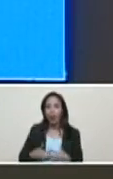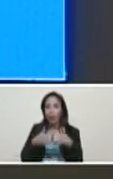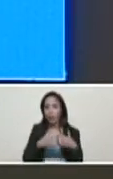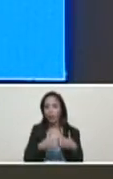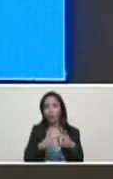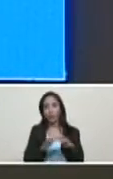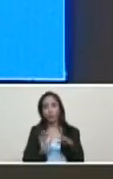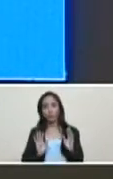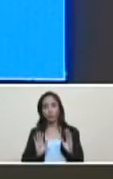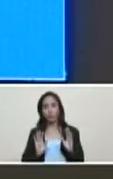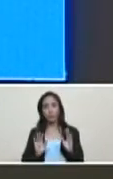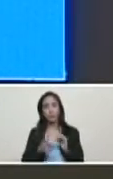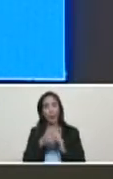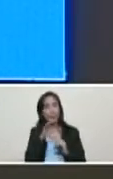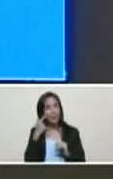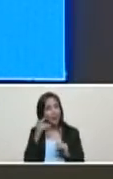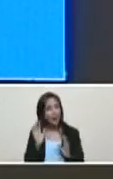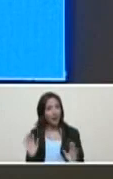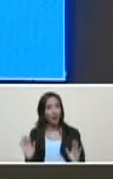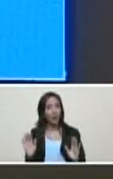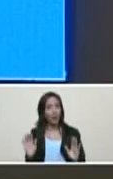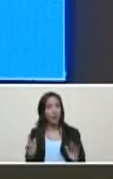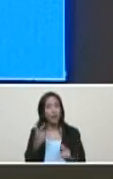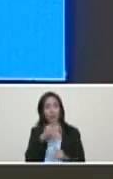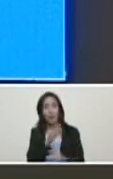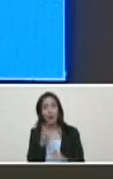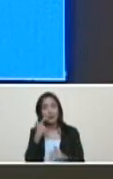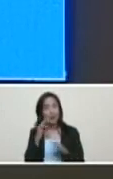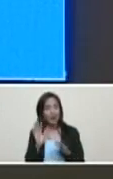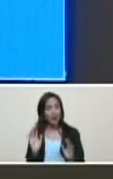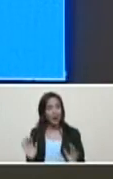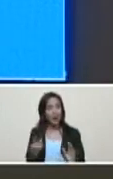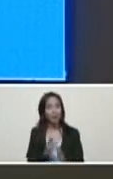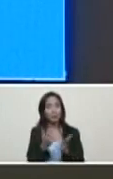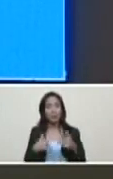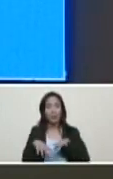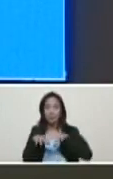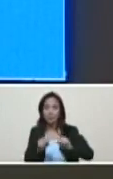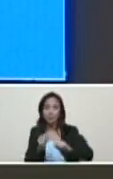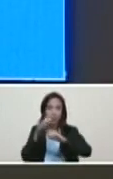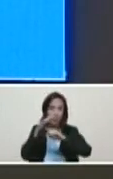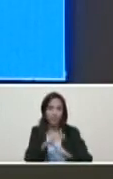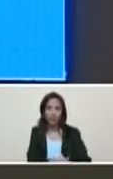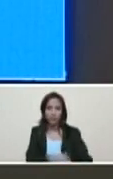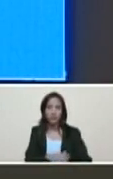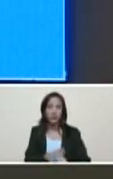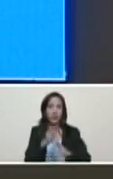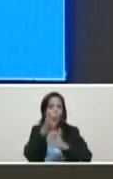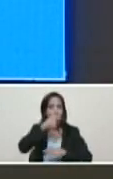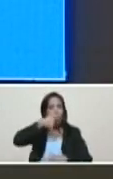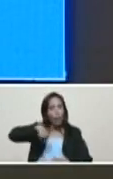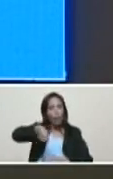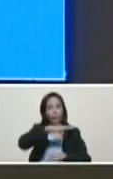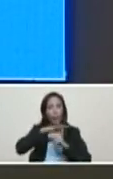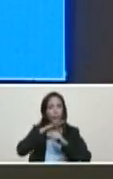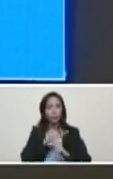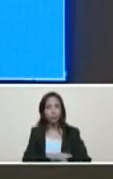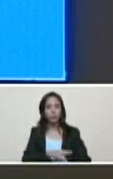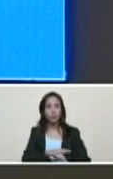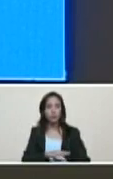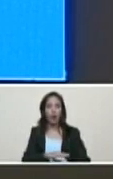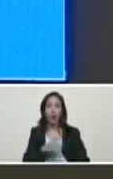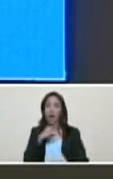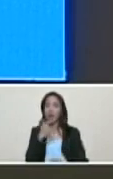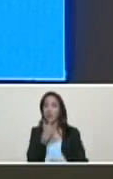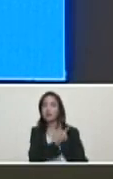Norteamérica parecen destinados por la providencia a plagar de miseria a la América en nombre de la